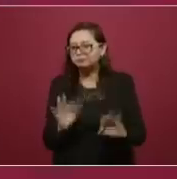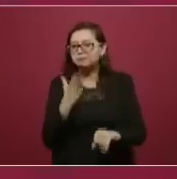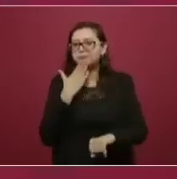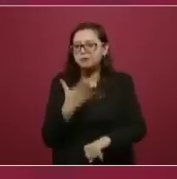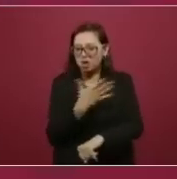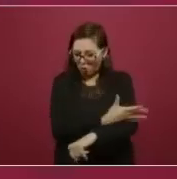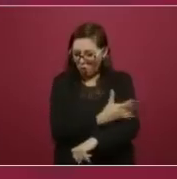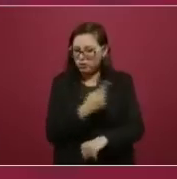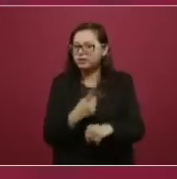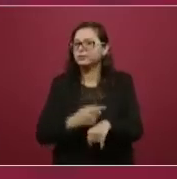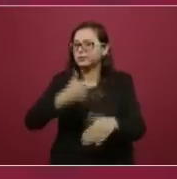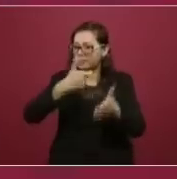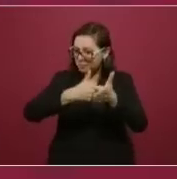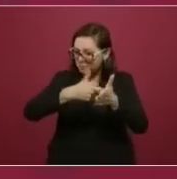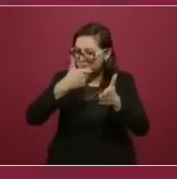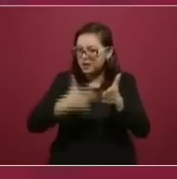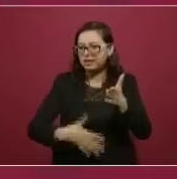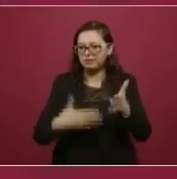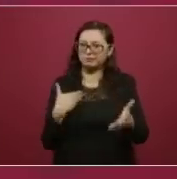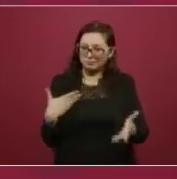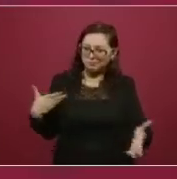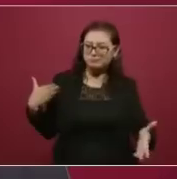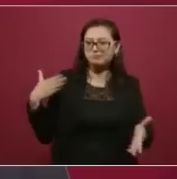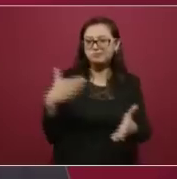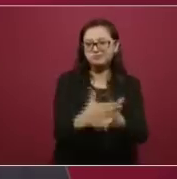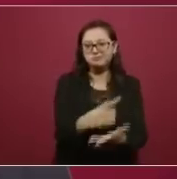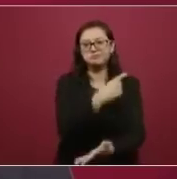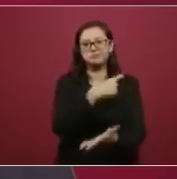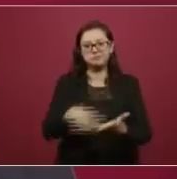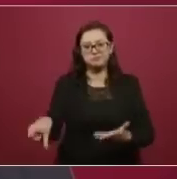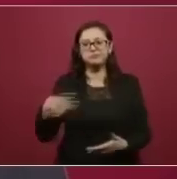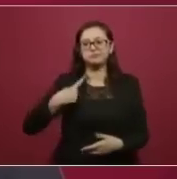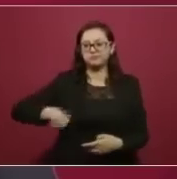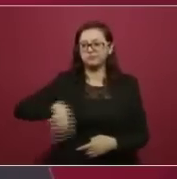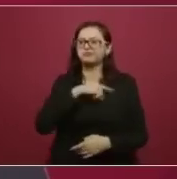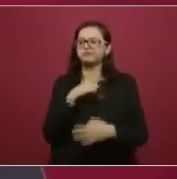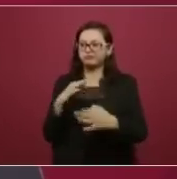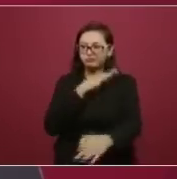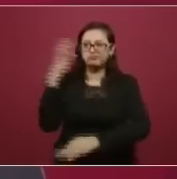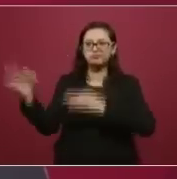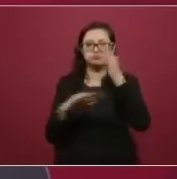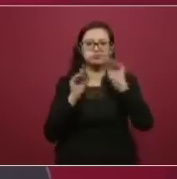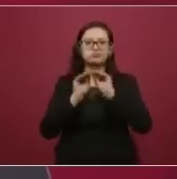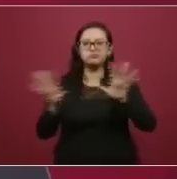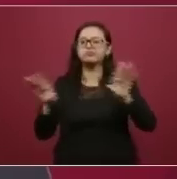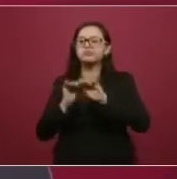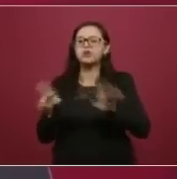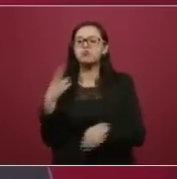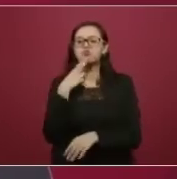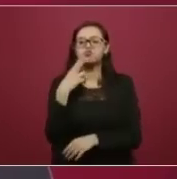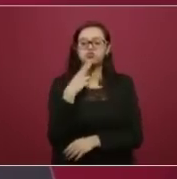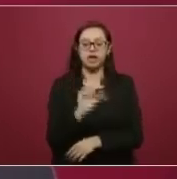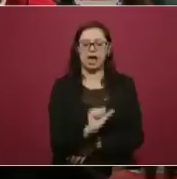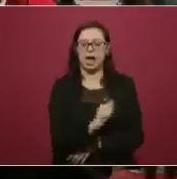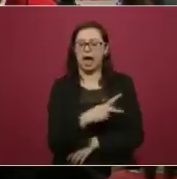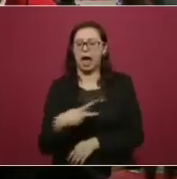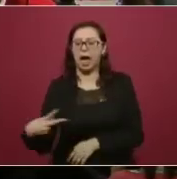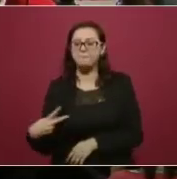más barata la gasolina. Hay una aplicación que se puede